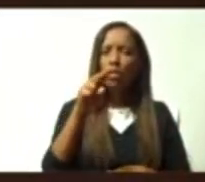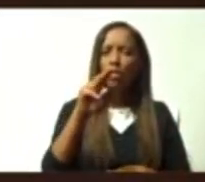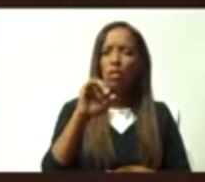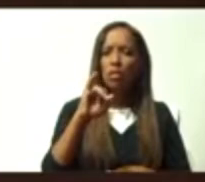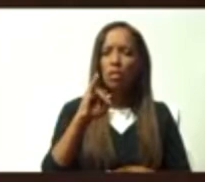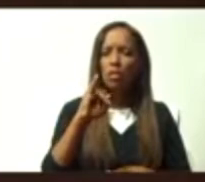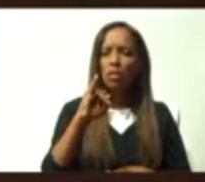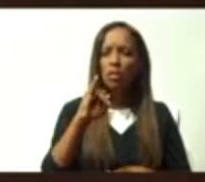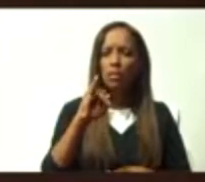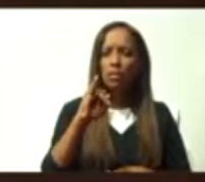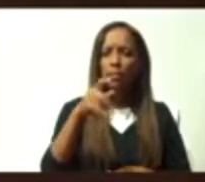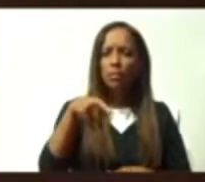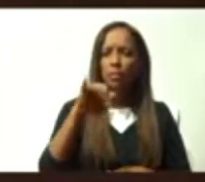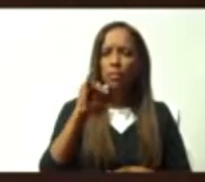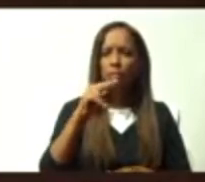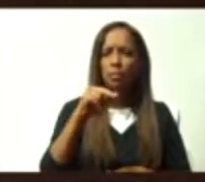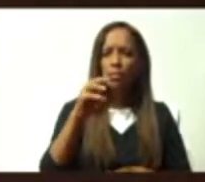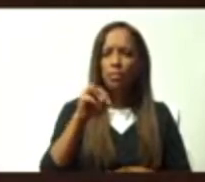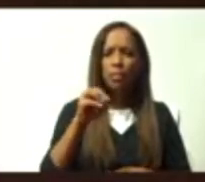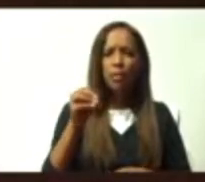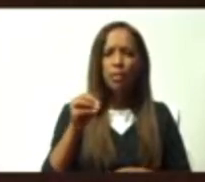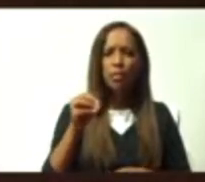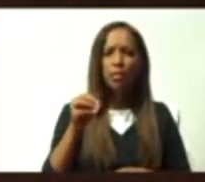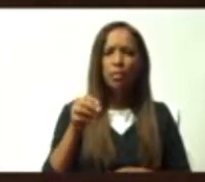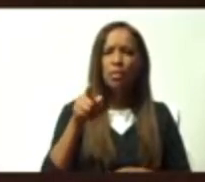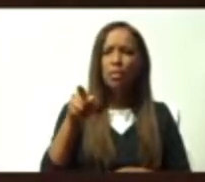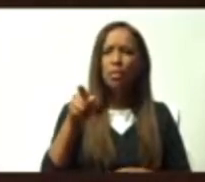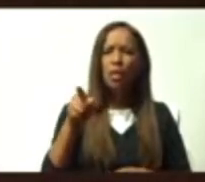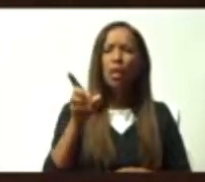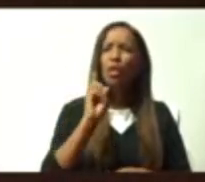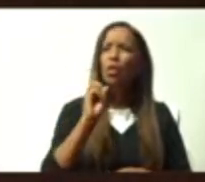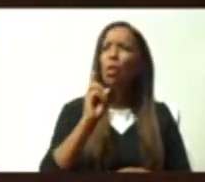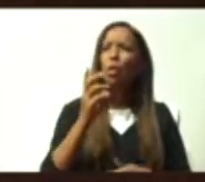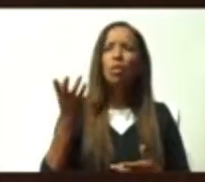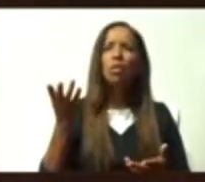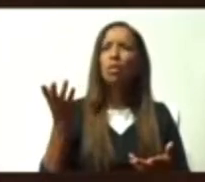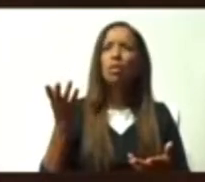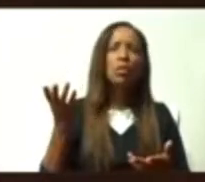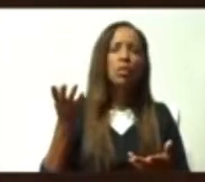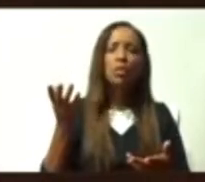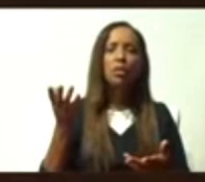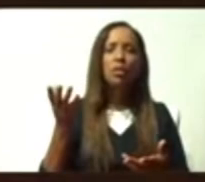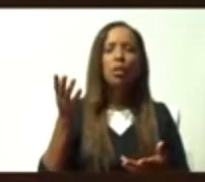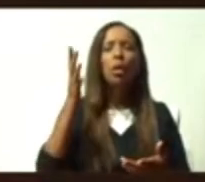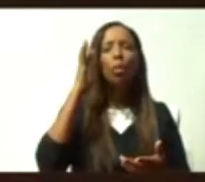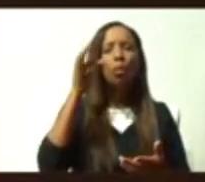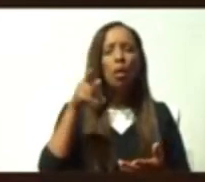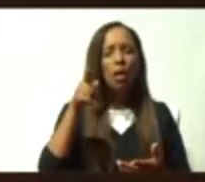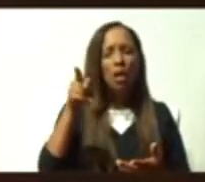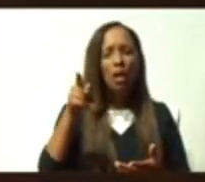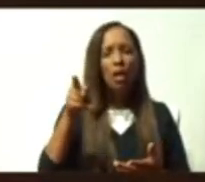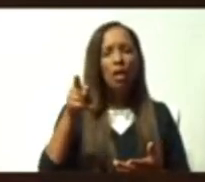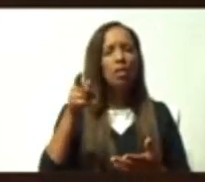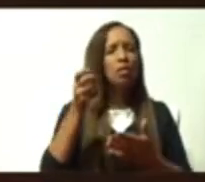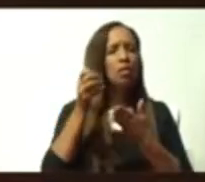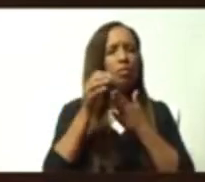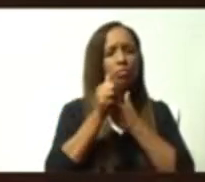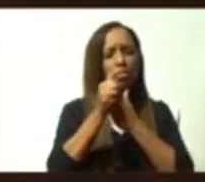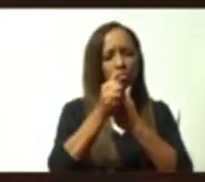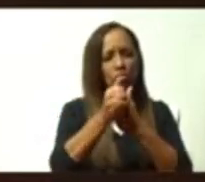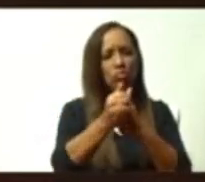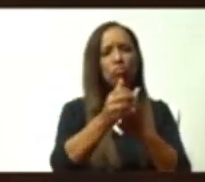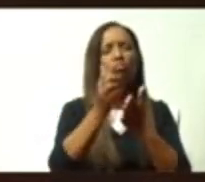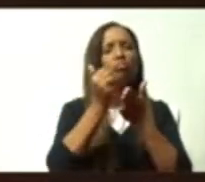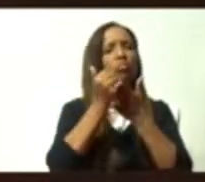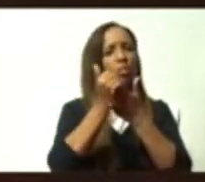Agripino a la cabeza, con el favor de Dios, con sus oraciones siempre, aún en momentos difíciles y